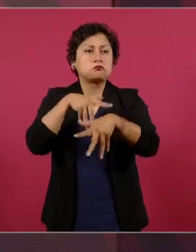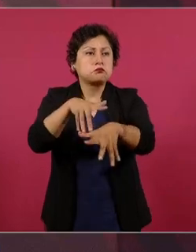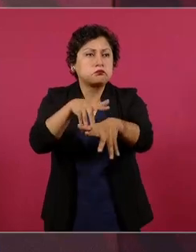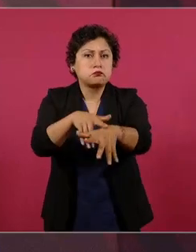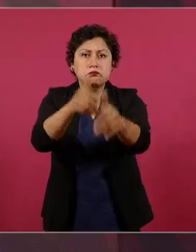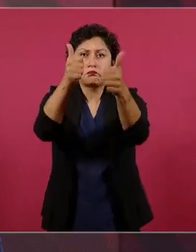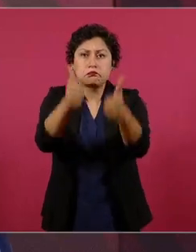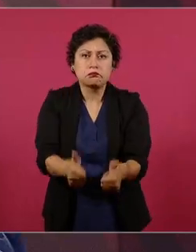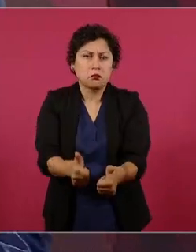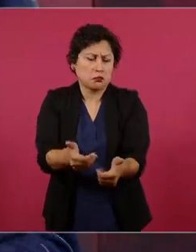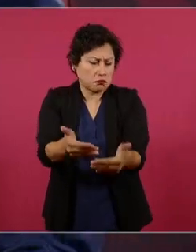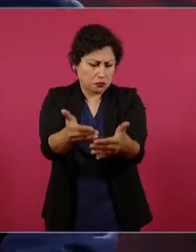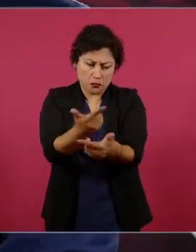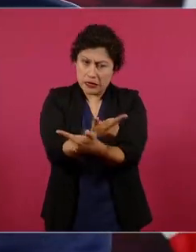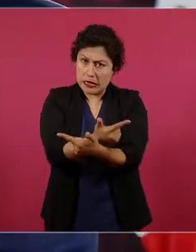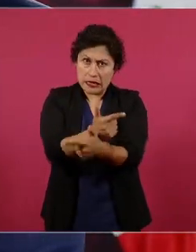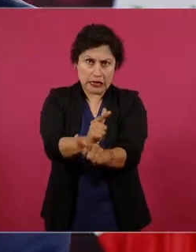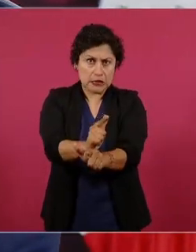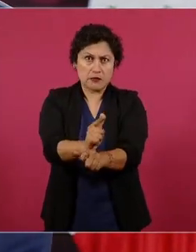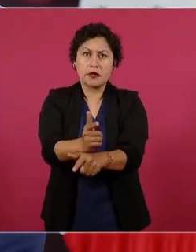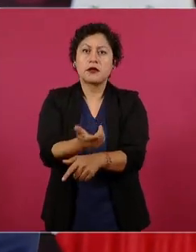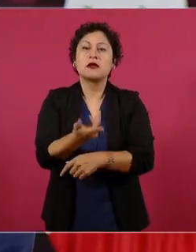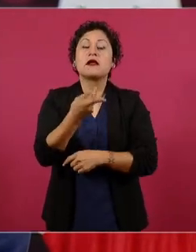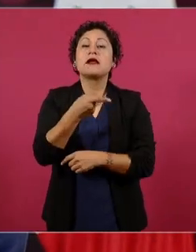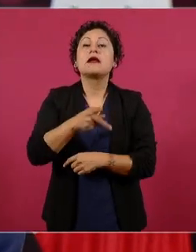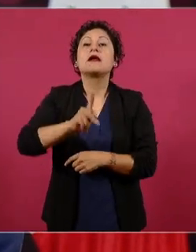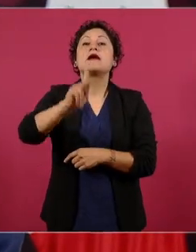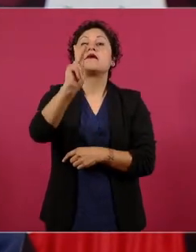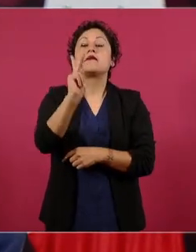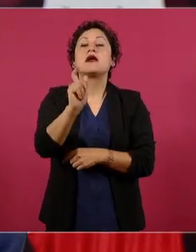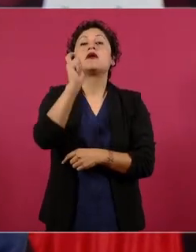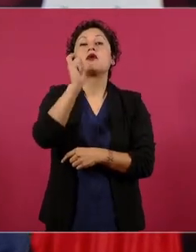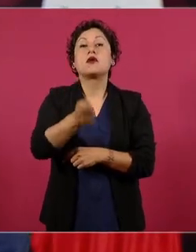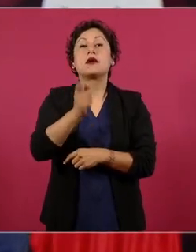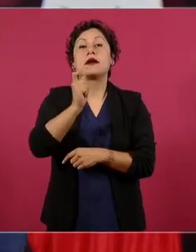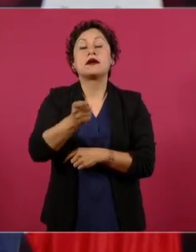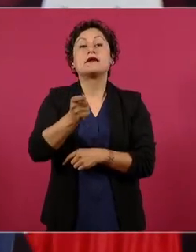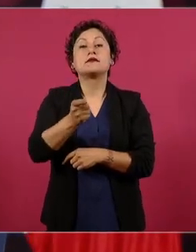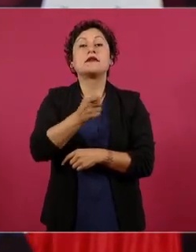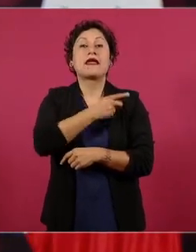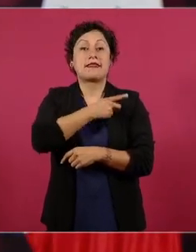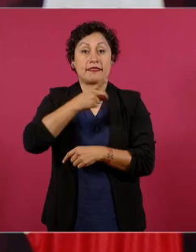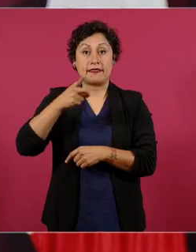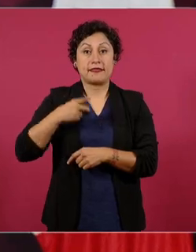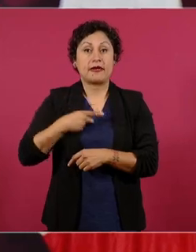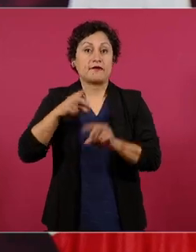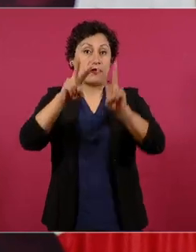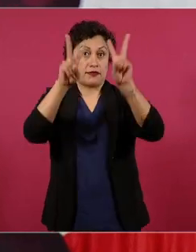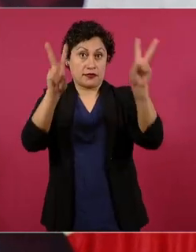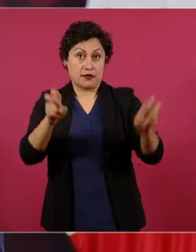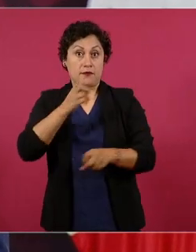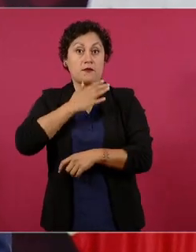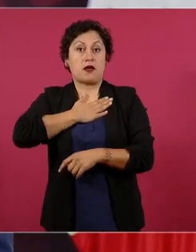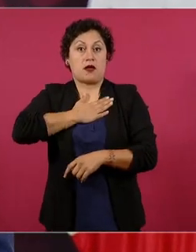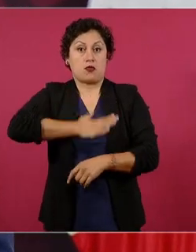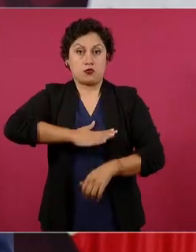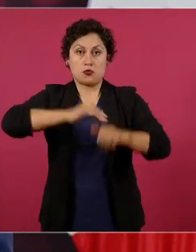Lo que es justo se atiende de inmediato.